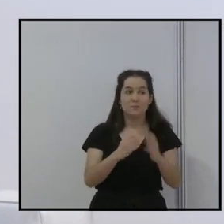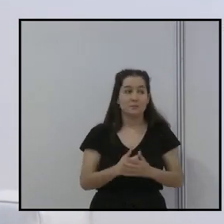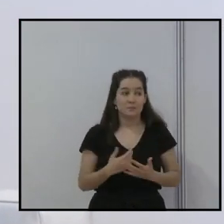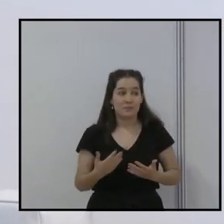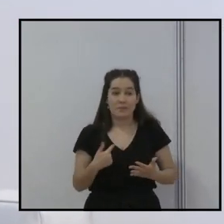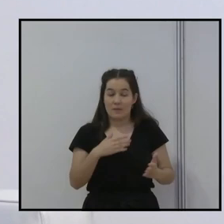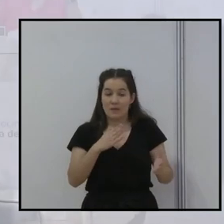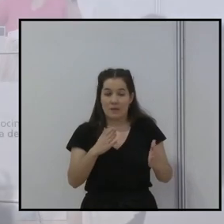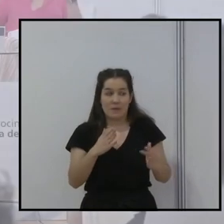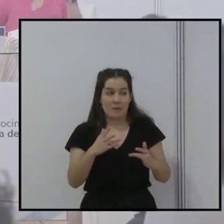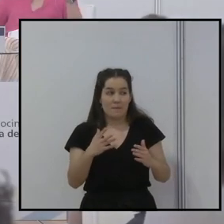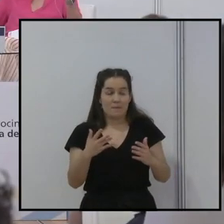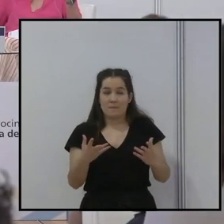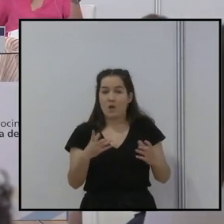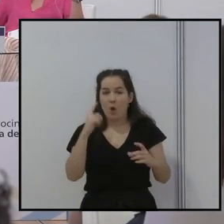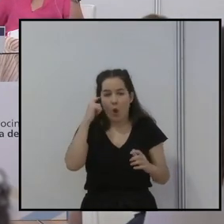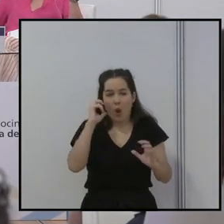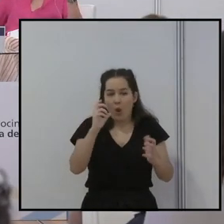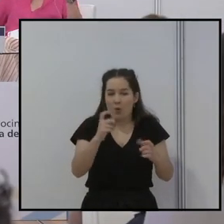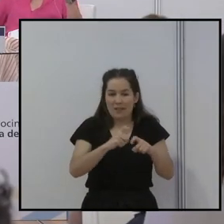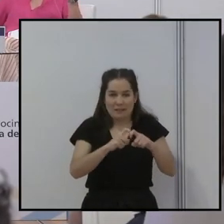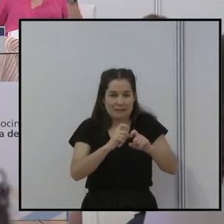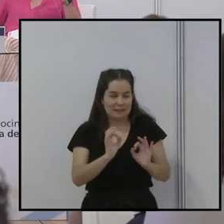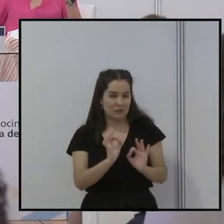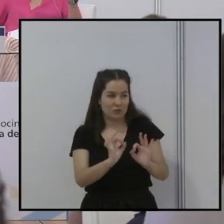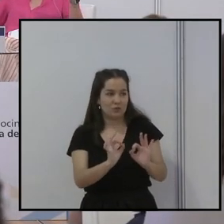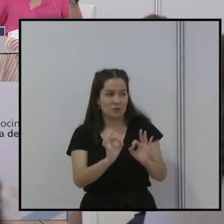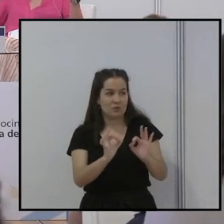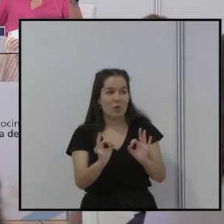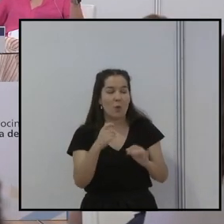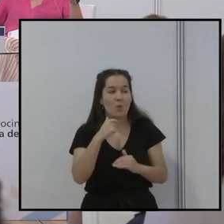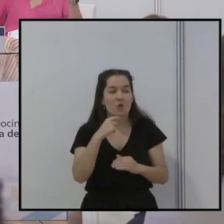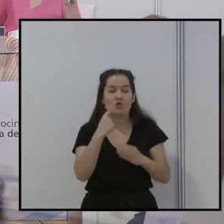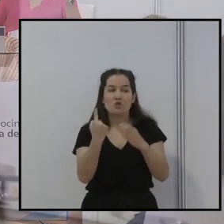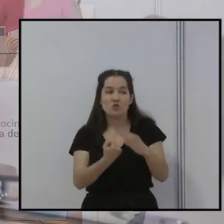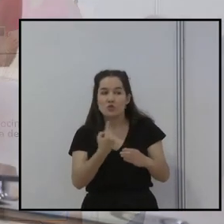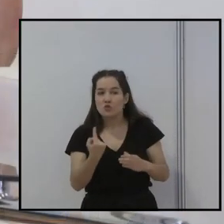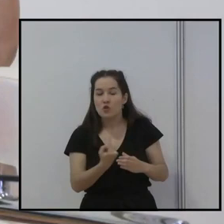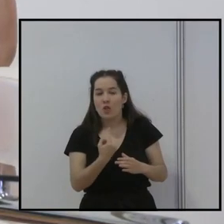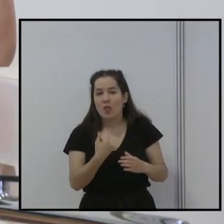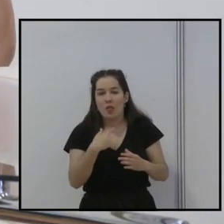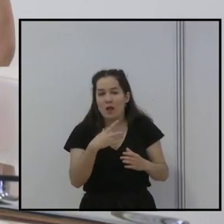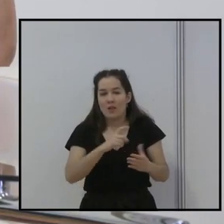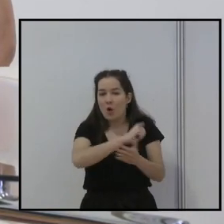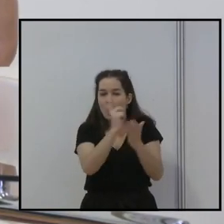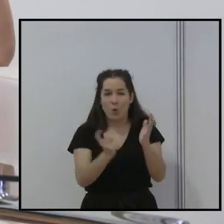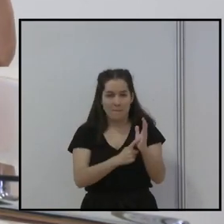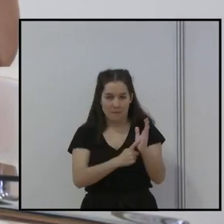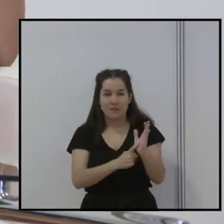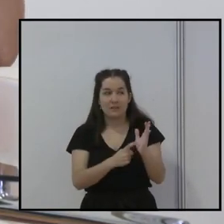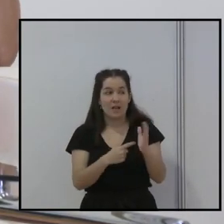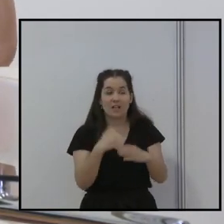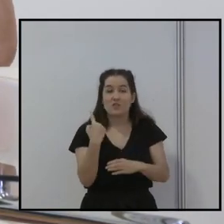esa es la esencia de lo que llamamos locura, mal llamada, ¿no? Pero que es una soledad además absoluta, que no cabe en la